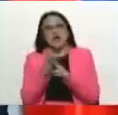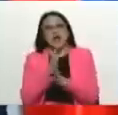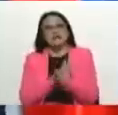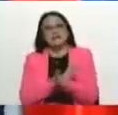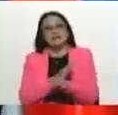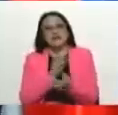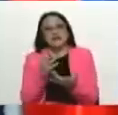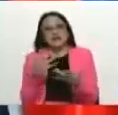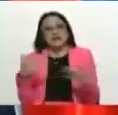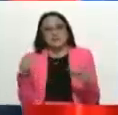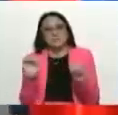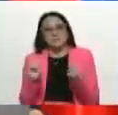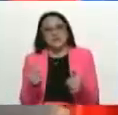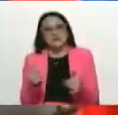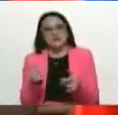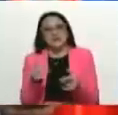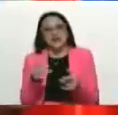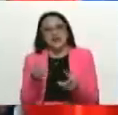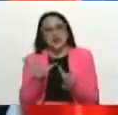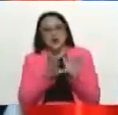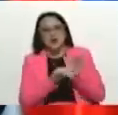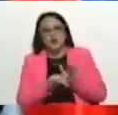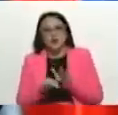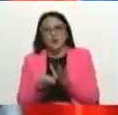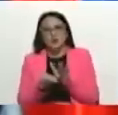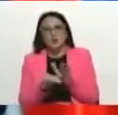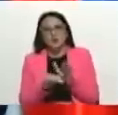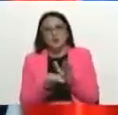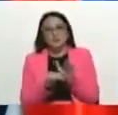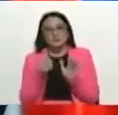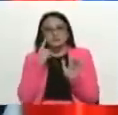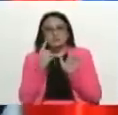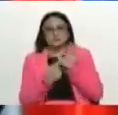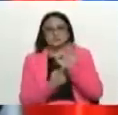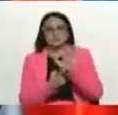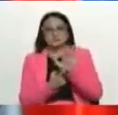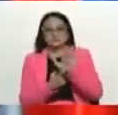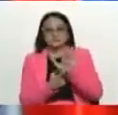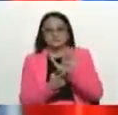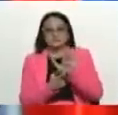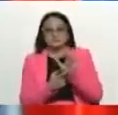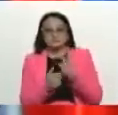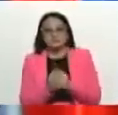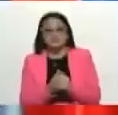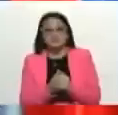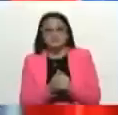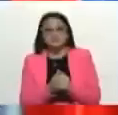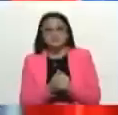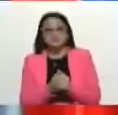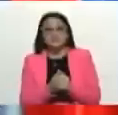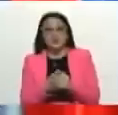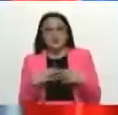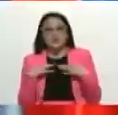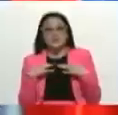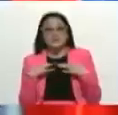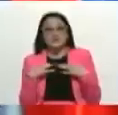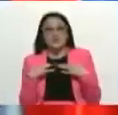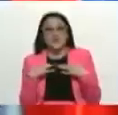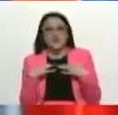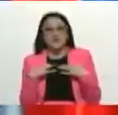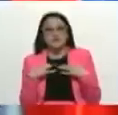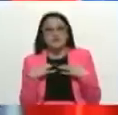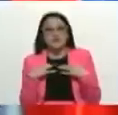ataque. Aquí podemos ver a este sujeto que mancilló su uniforme del